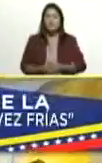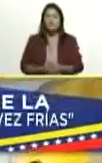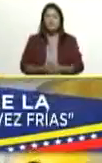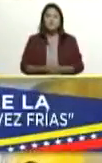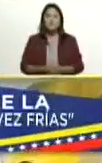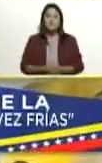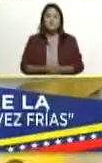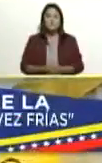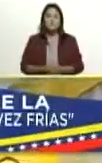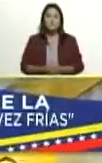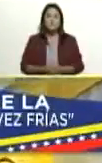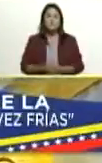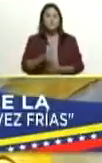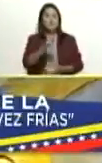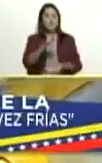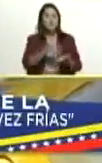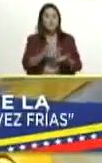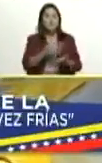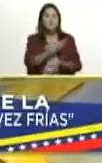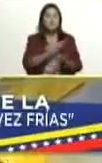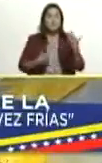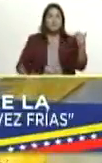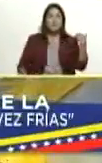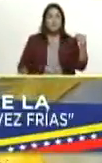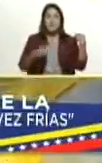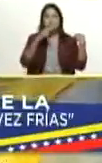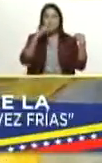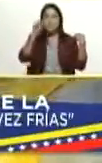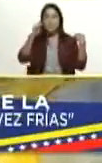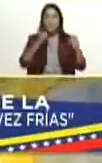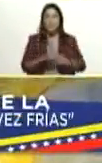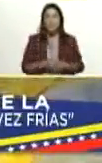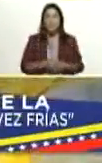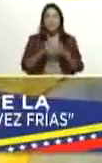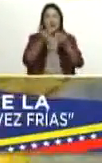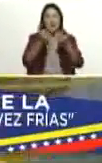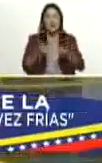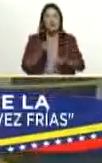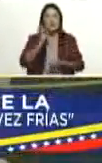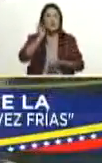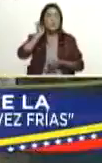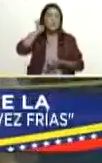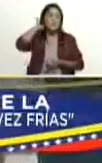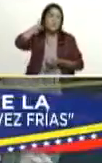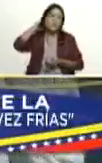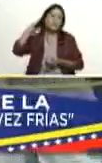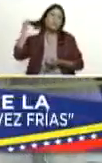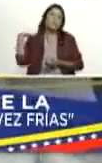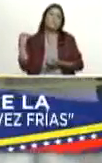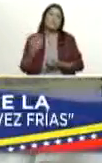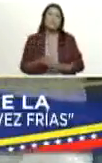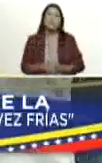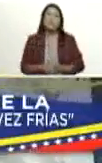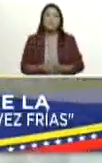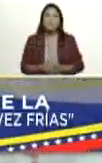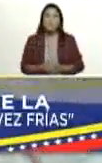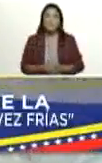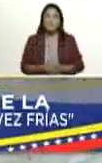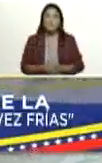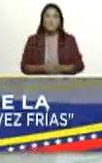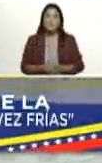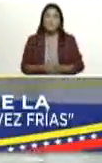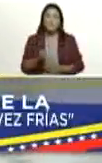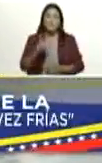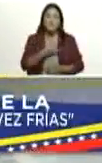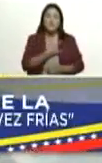Participa el presidente Nicolás Maduro Moros a esta hora desde el acto de graduación de la Universidad de las Ciencias de la Salud Hugo